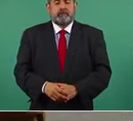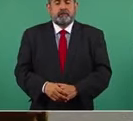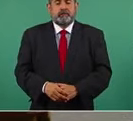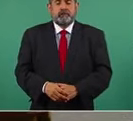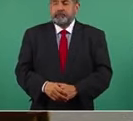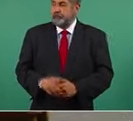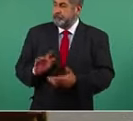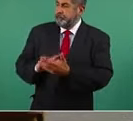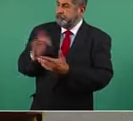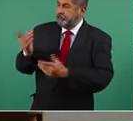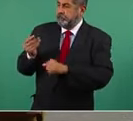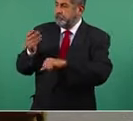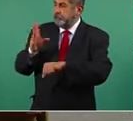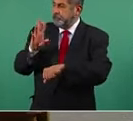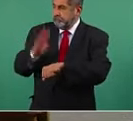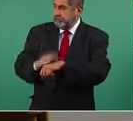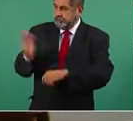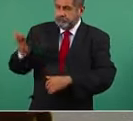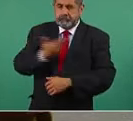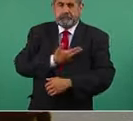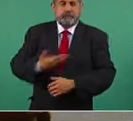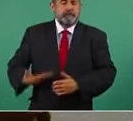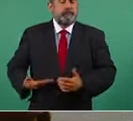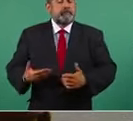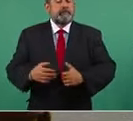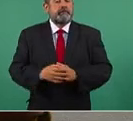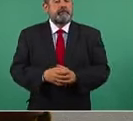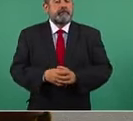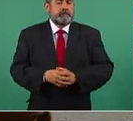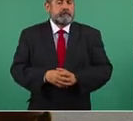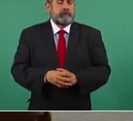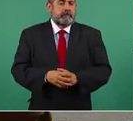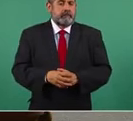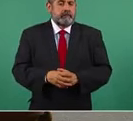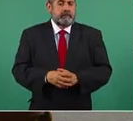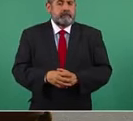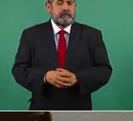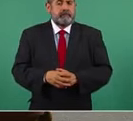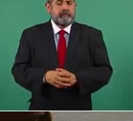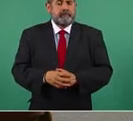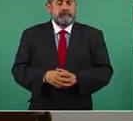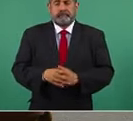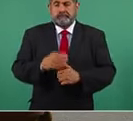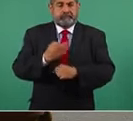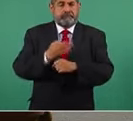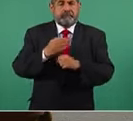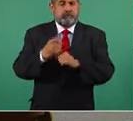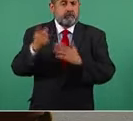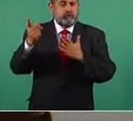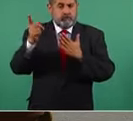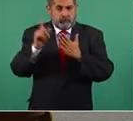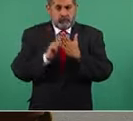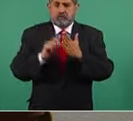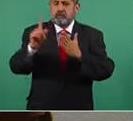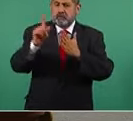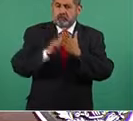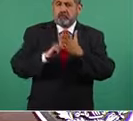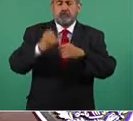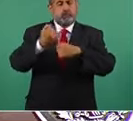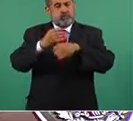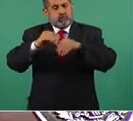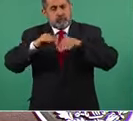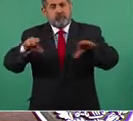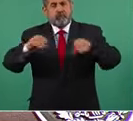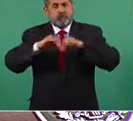Muchas gracias. Con su permiso, señor presidente. Nos toca, como cada mes, dar el informe